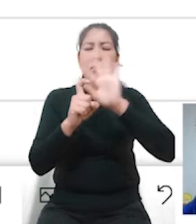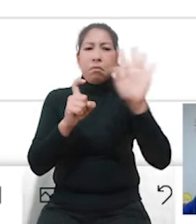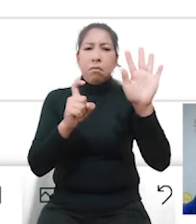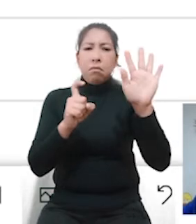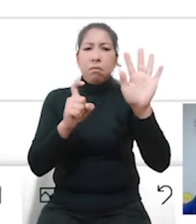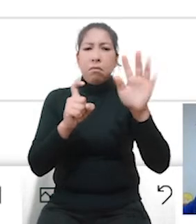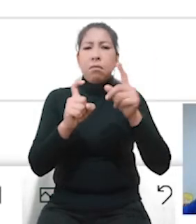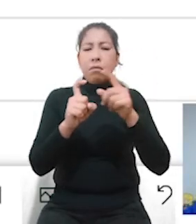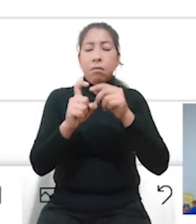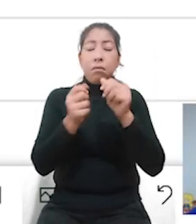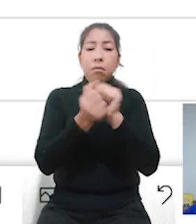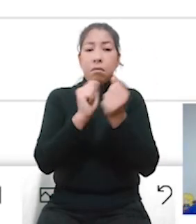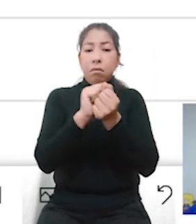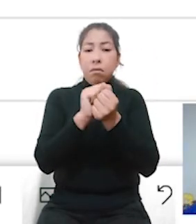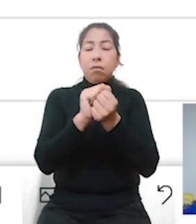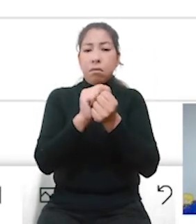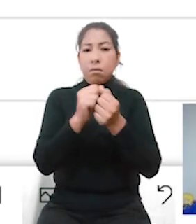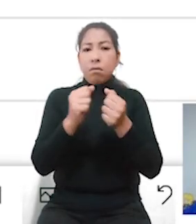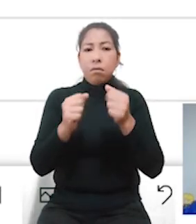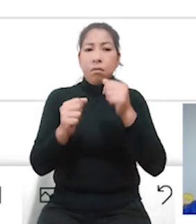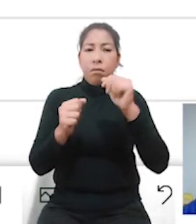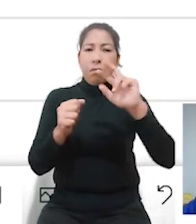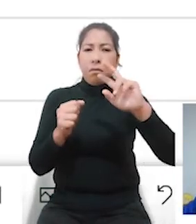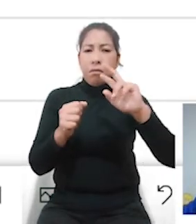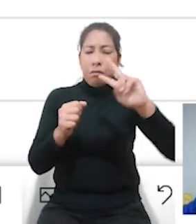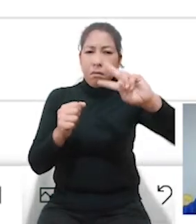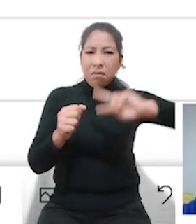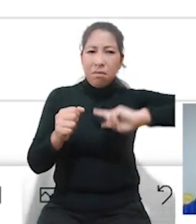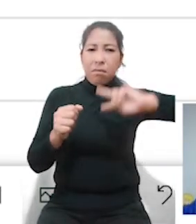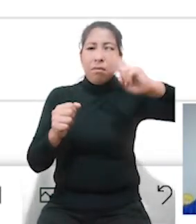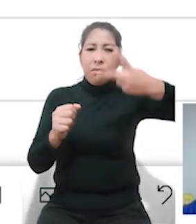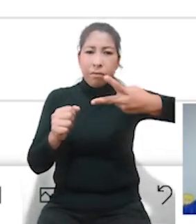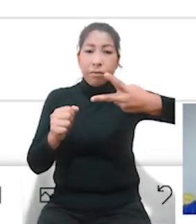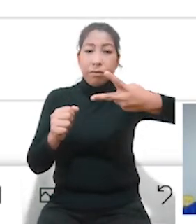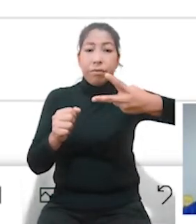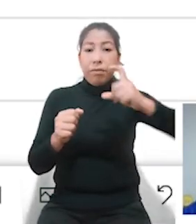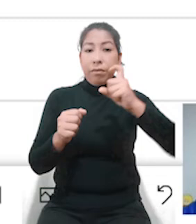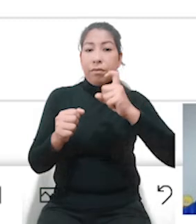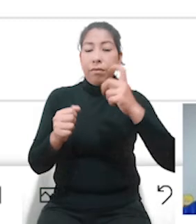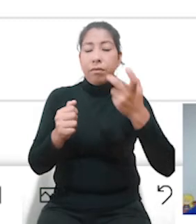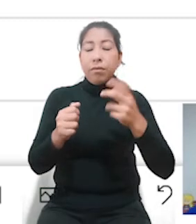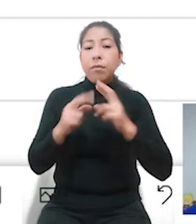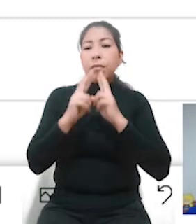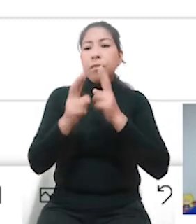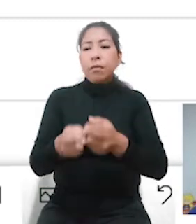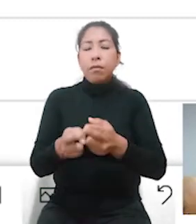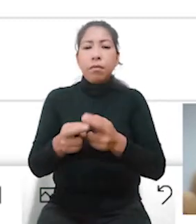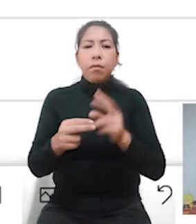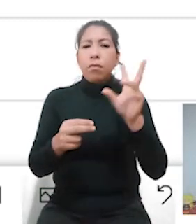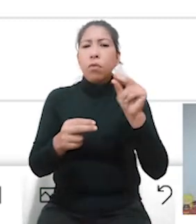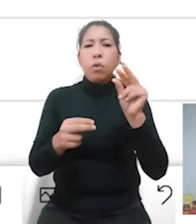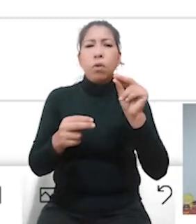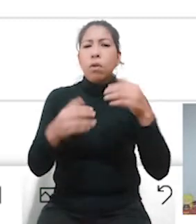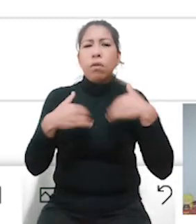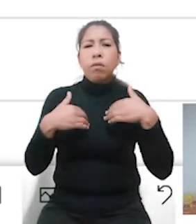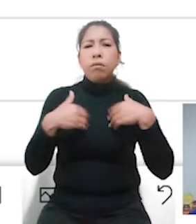menos 5x menos 4, al ser reemplazado el valor de x por cada uno de estos números, el resultado obtenido